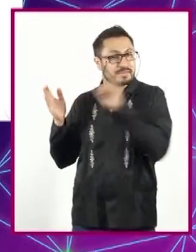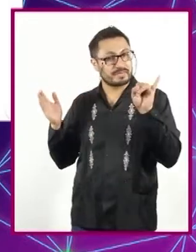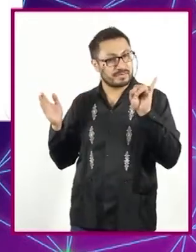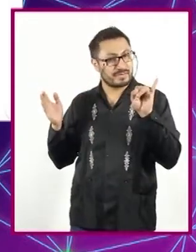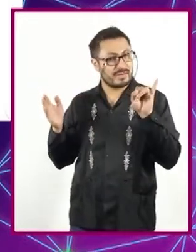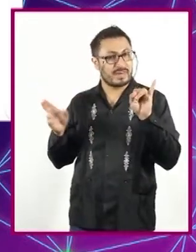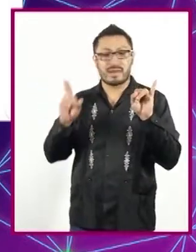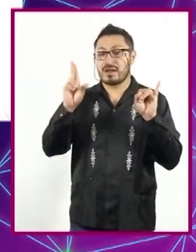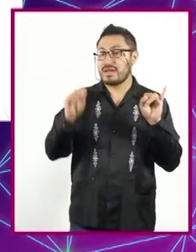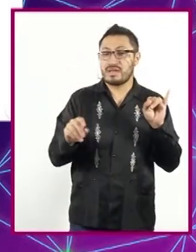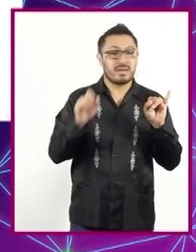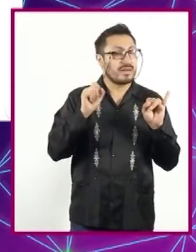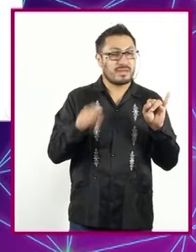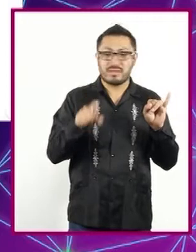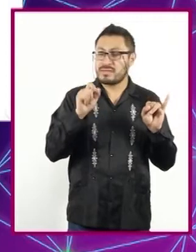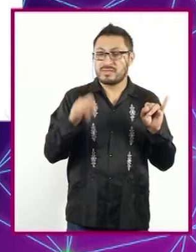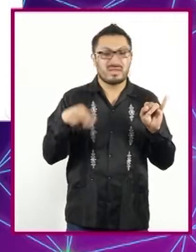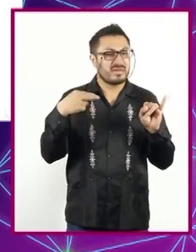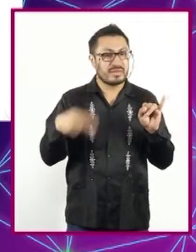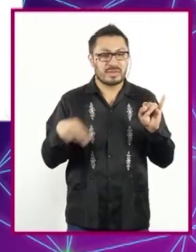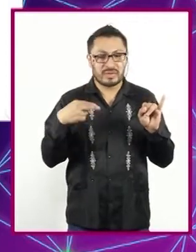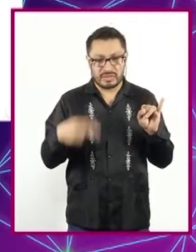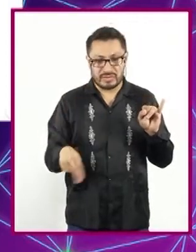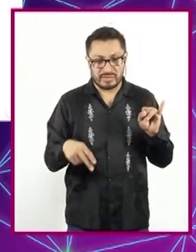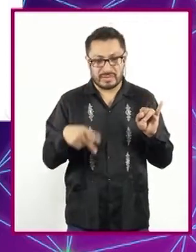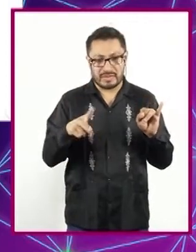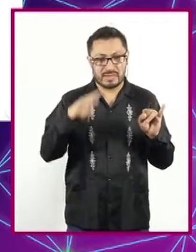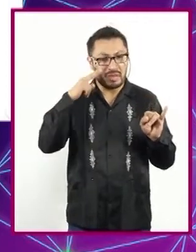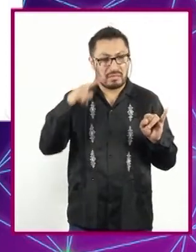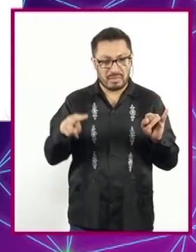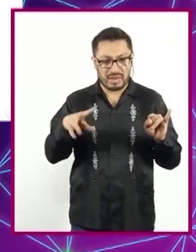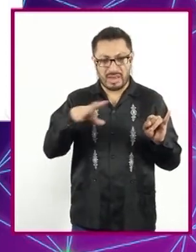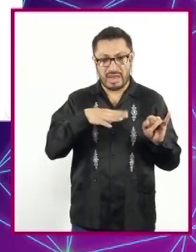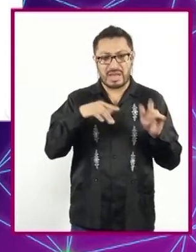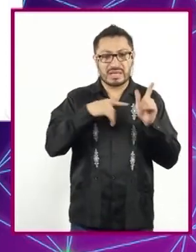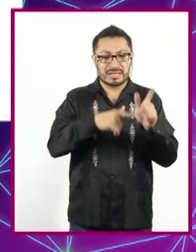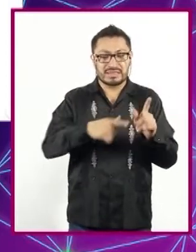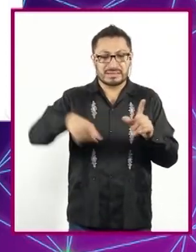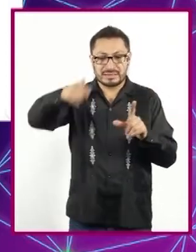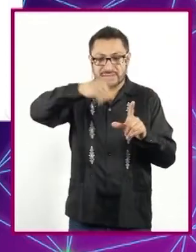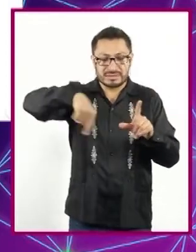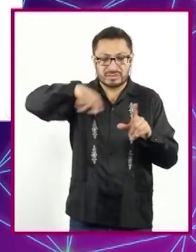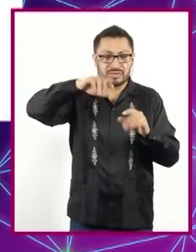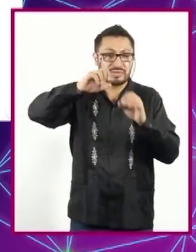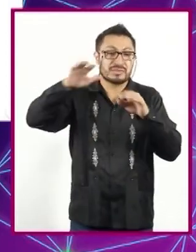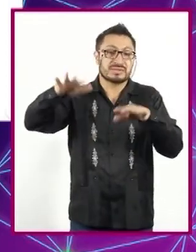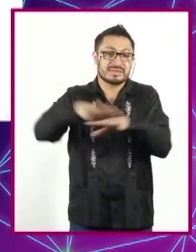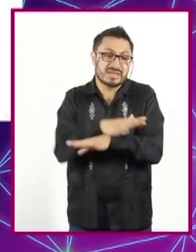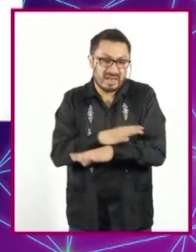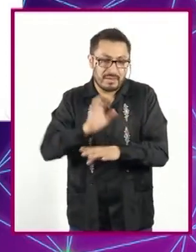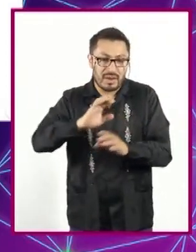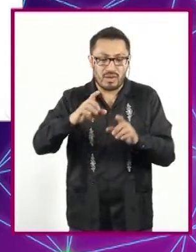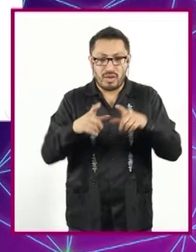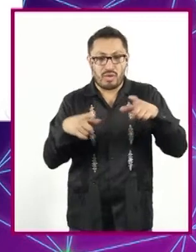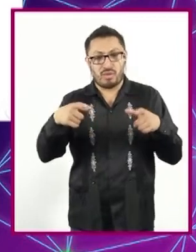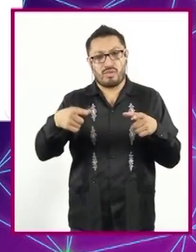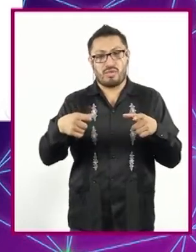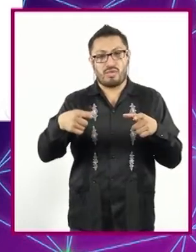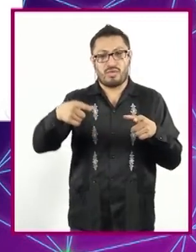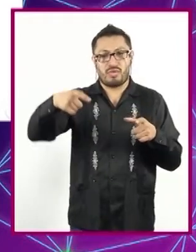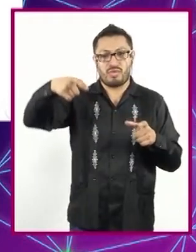es muy pronunciada, en la forma se observa que el área circular se pierde al momento que se alarga hacia los